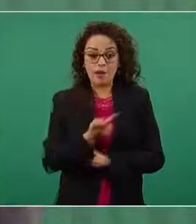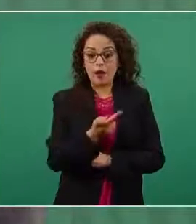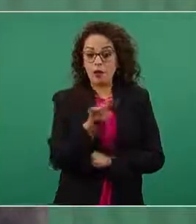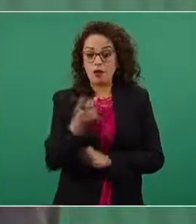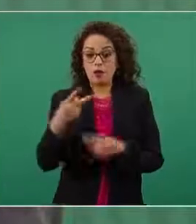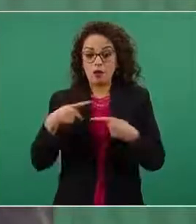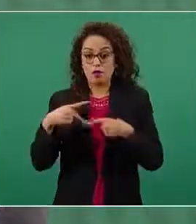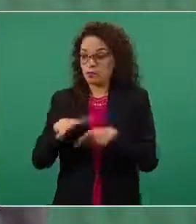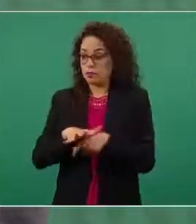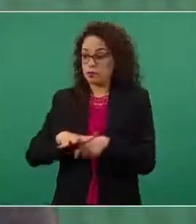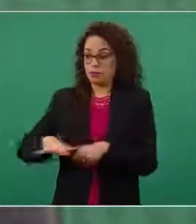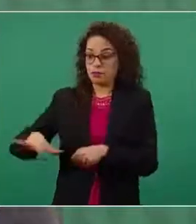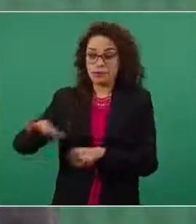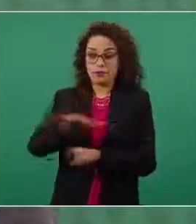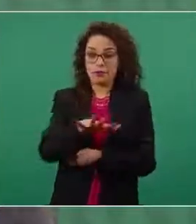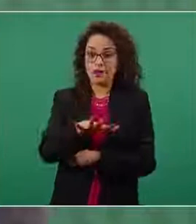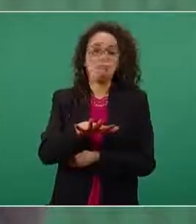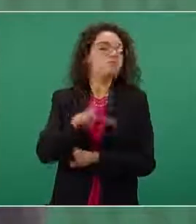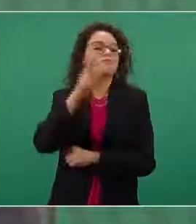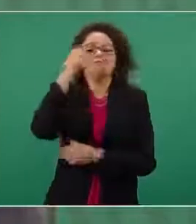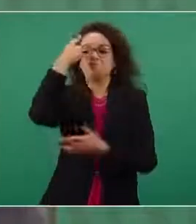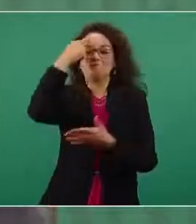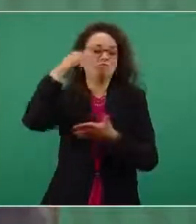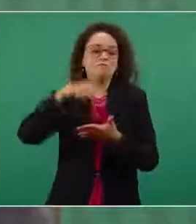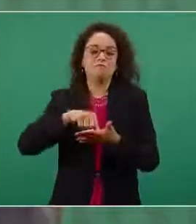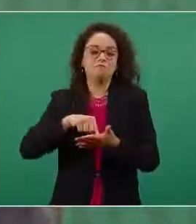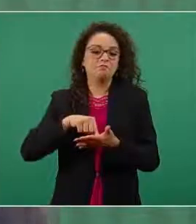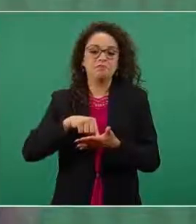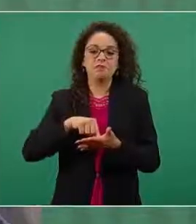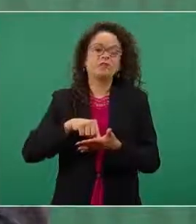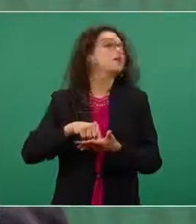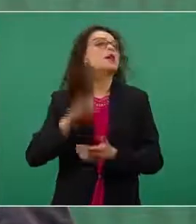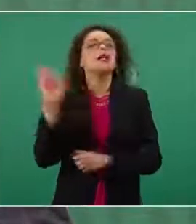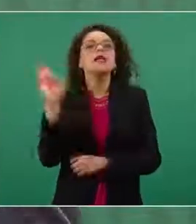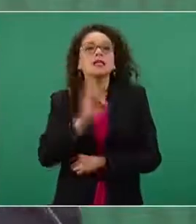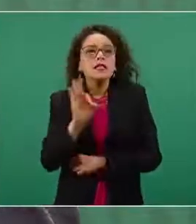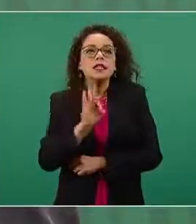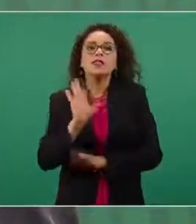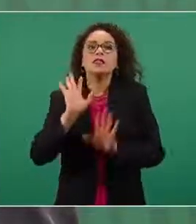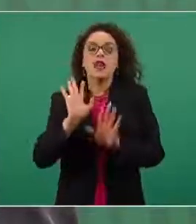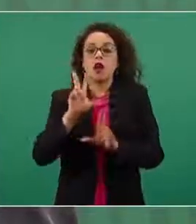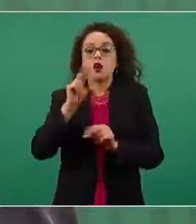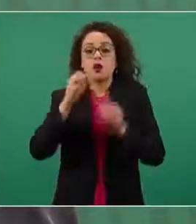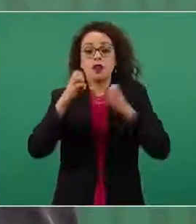del pueblo. De que no todos estén de acuerdo, eso es evidente,